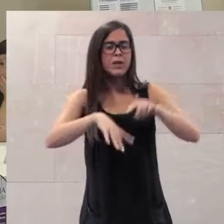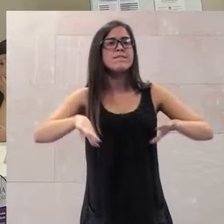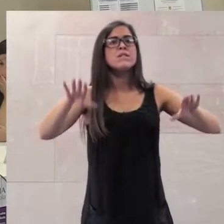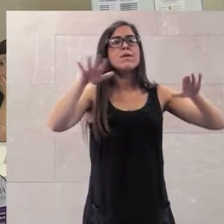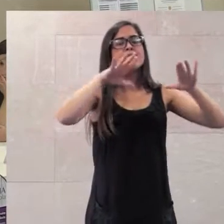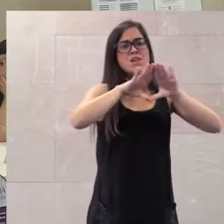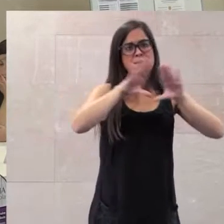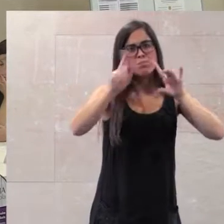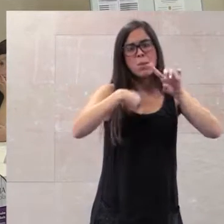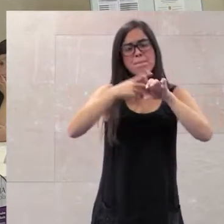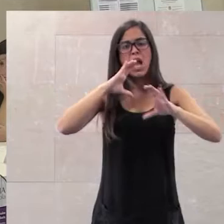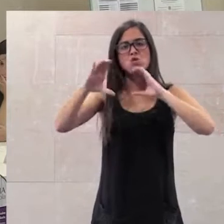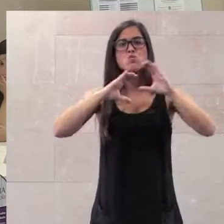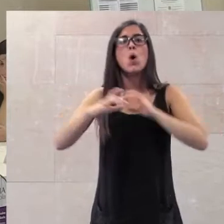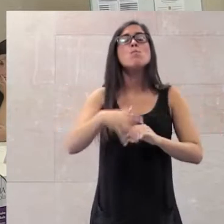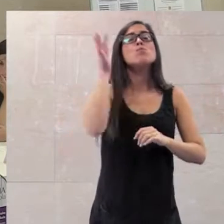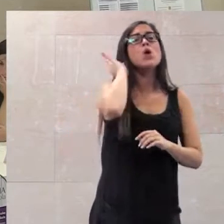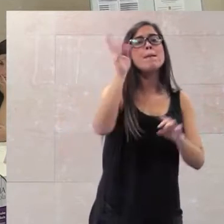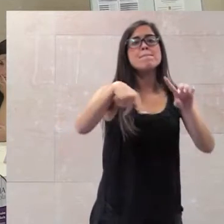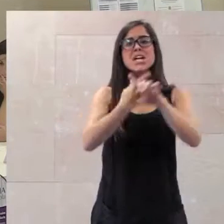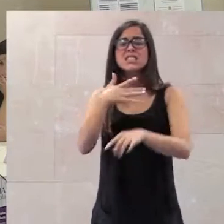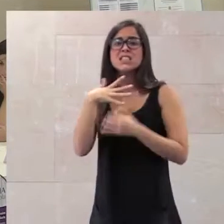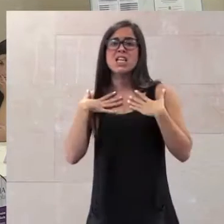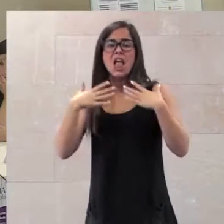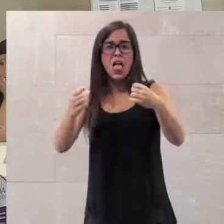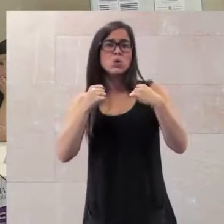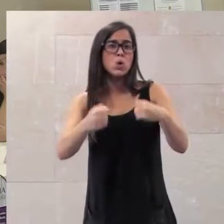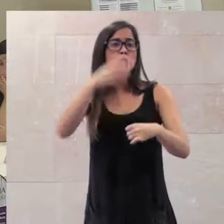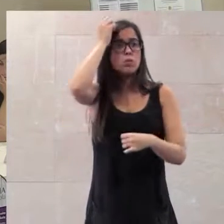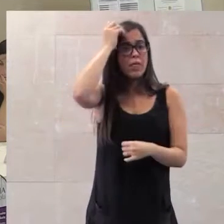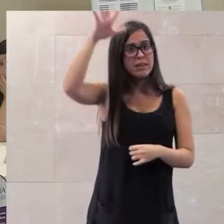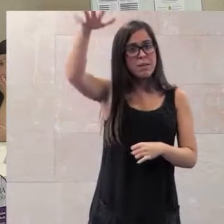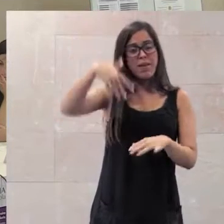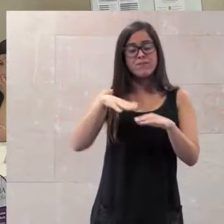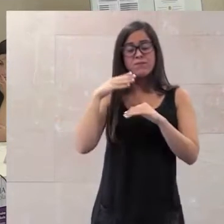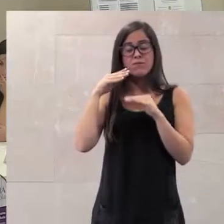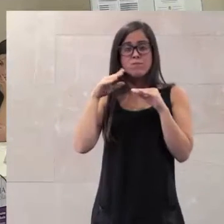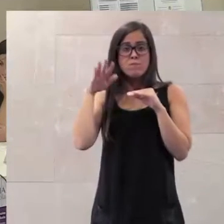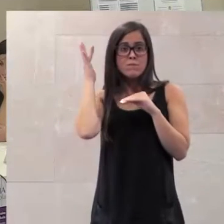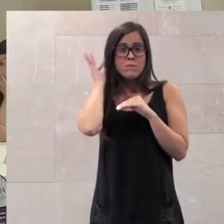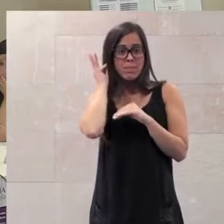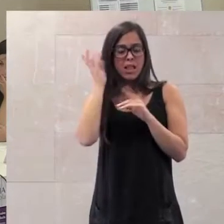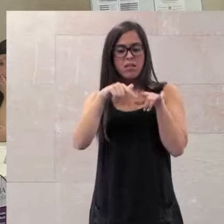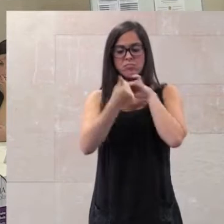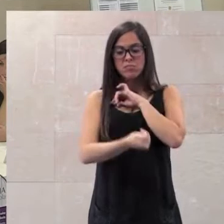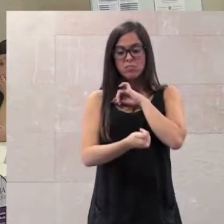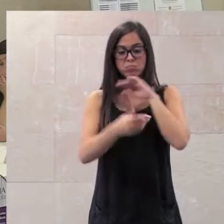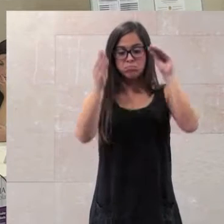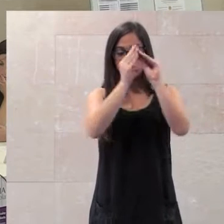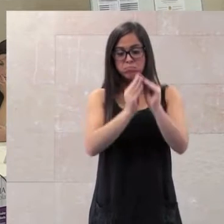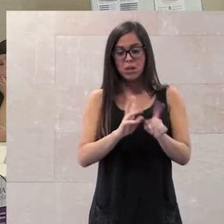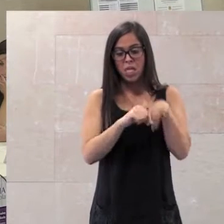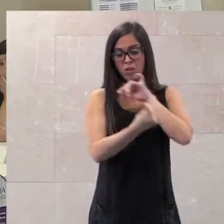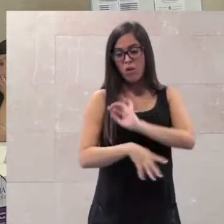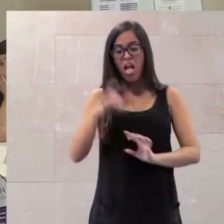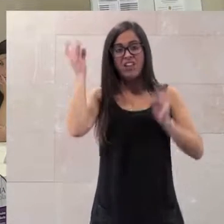feminismo y comunicación, mujeres y salud, subjetividad femenina, bueno, pues un poquito dentro de esas líneas después sacamos